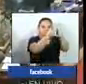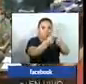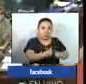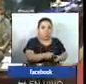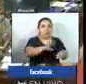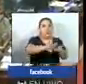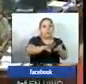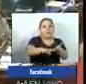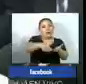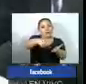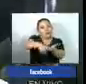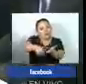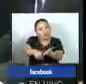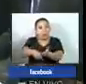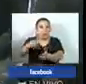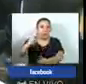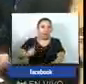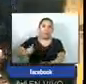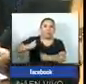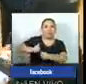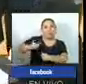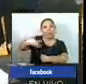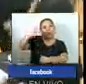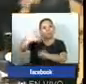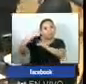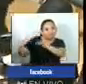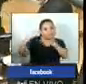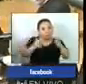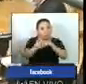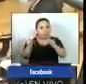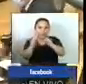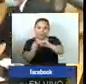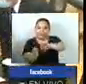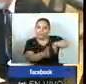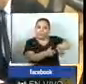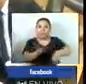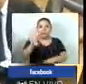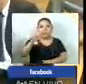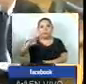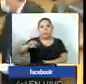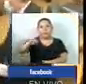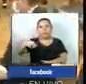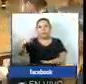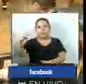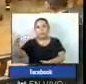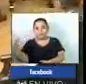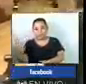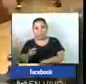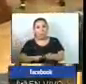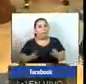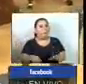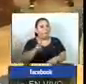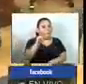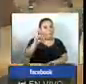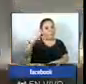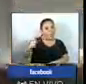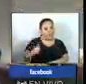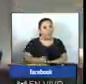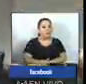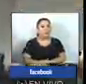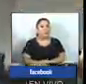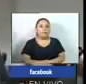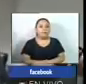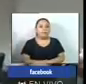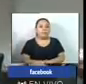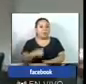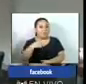alcaldías y veteranos de guerra dejando por fuera 40 millones de dólares para el ministerio de agricultura para